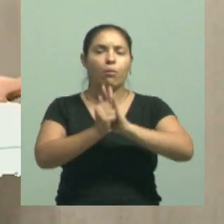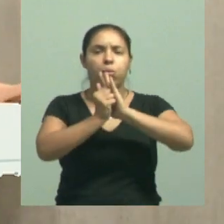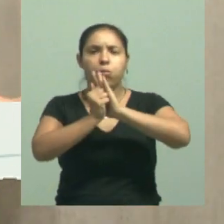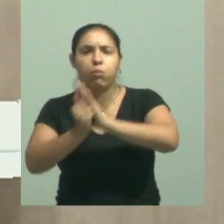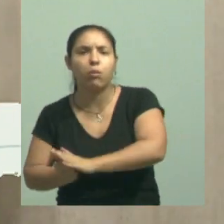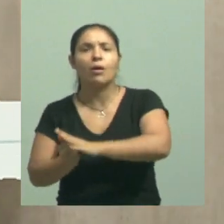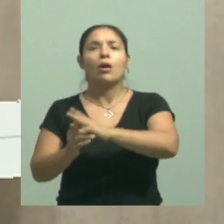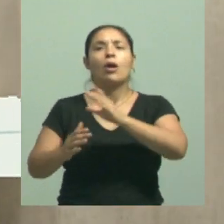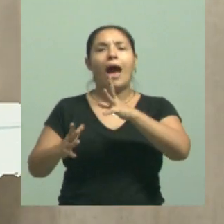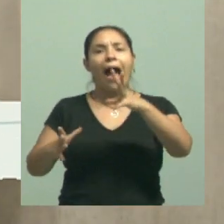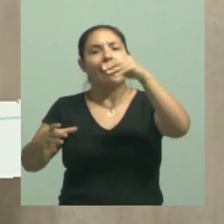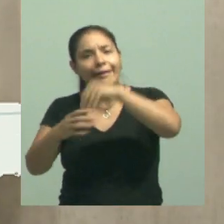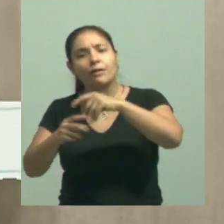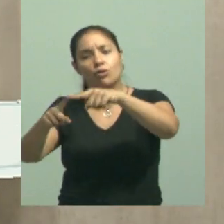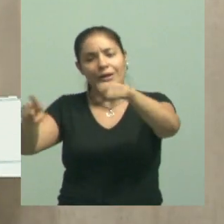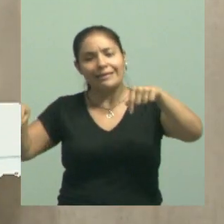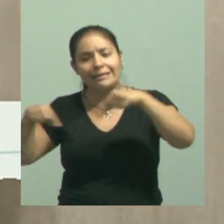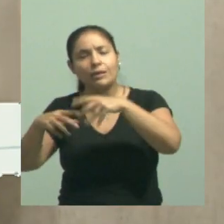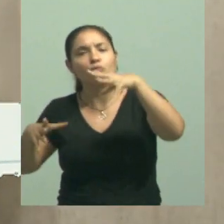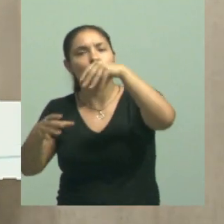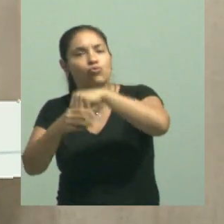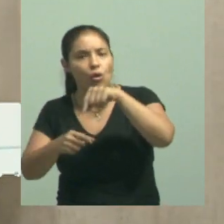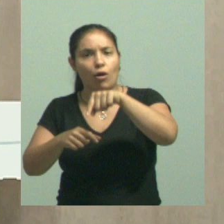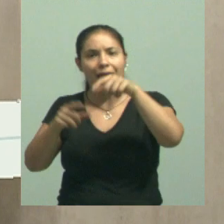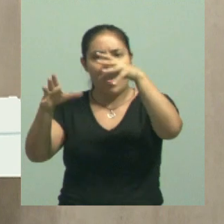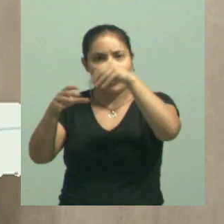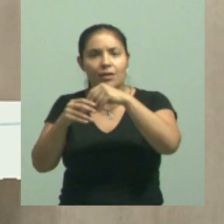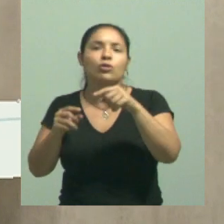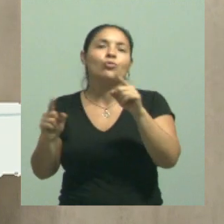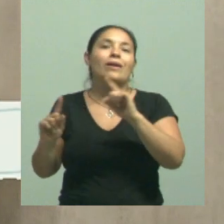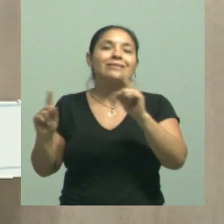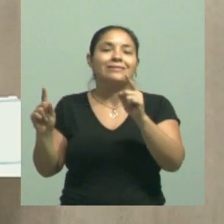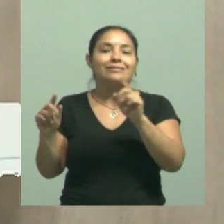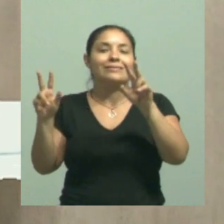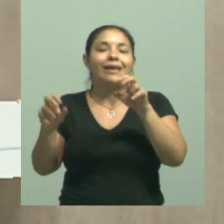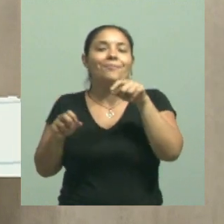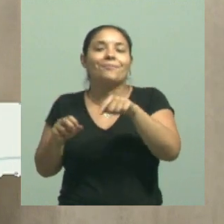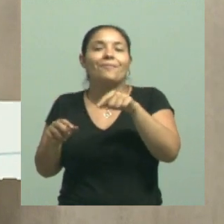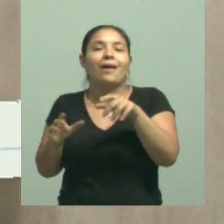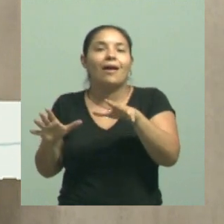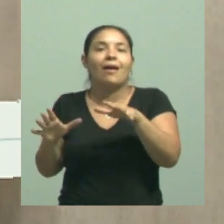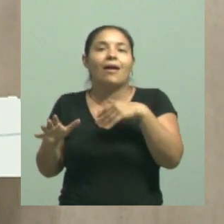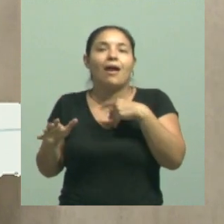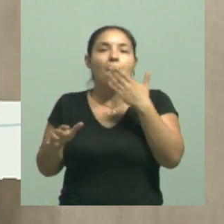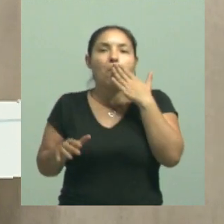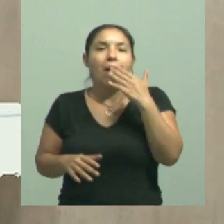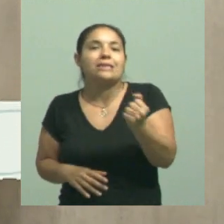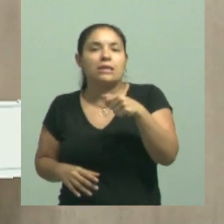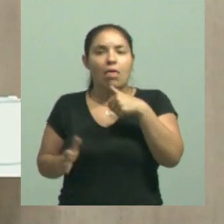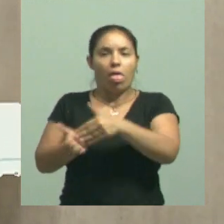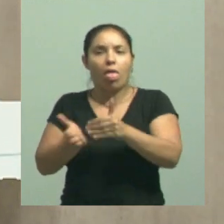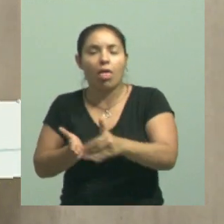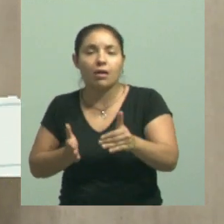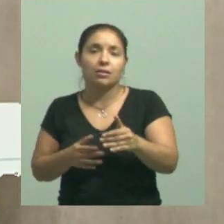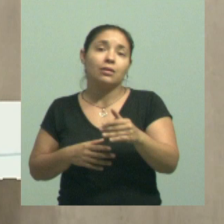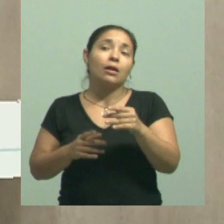de comunicación. No porque los medios de comunicación sean particularmente un ámbito machista o discriminador, sino porque